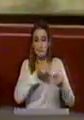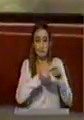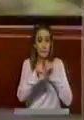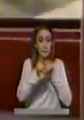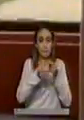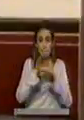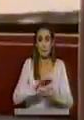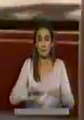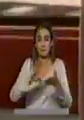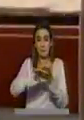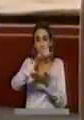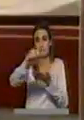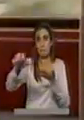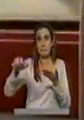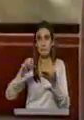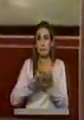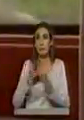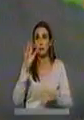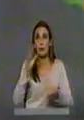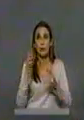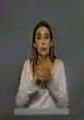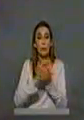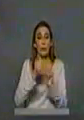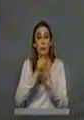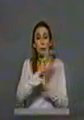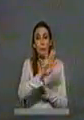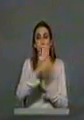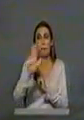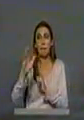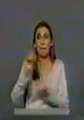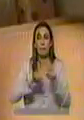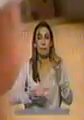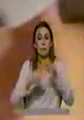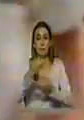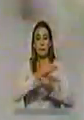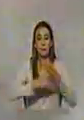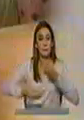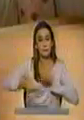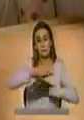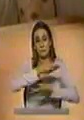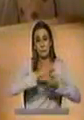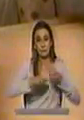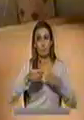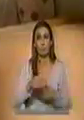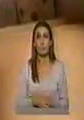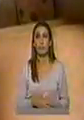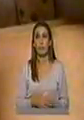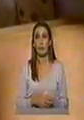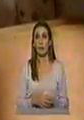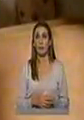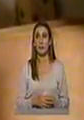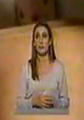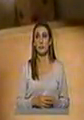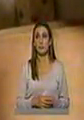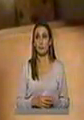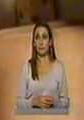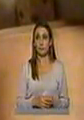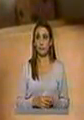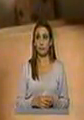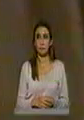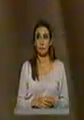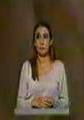región que actualmente son elegidos con mayor frecuencia por recibir mayor promoción e inversión por parte de los estados. Carlos Flores, Medios